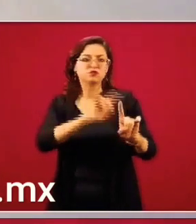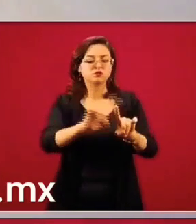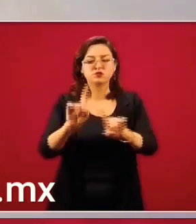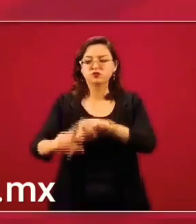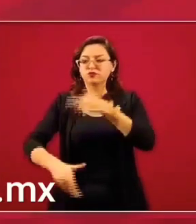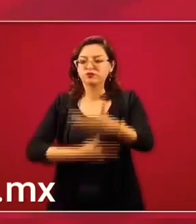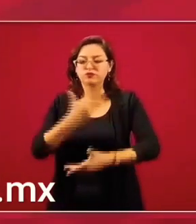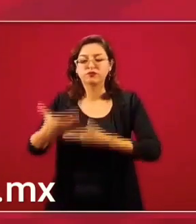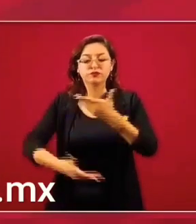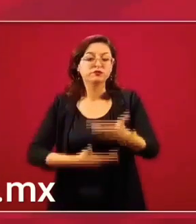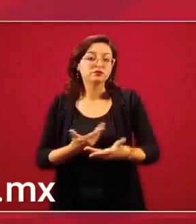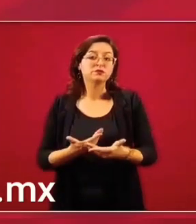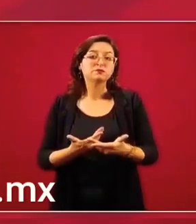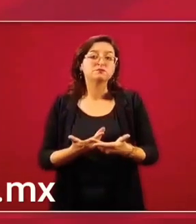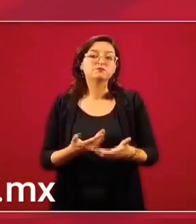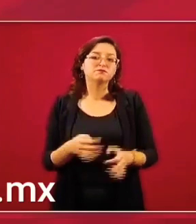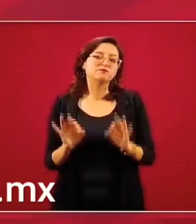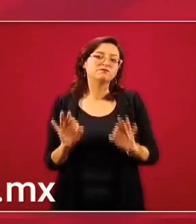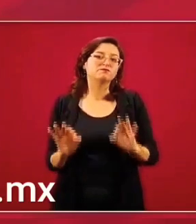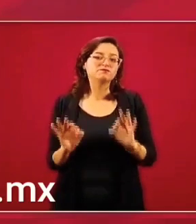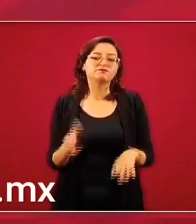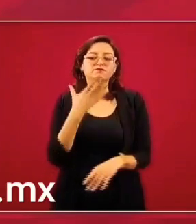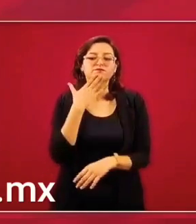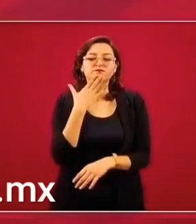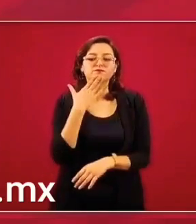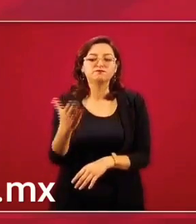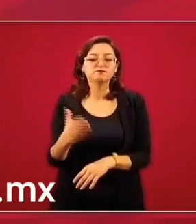Esa fórmula da resultados.